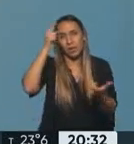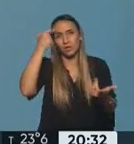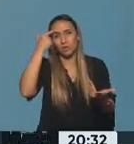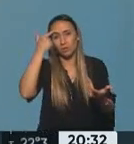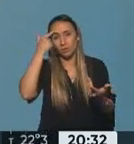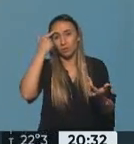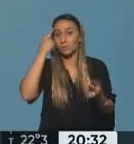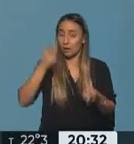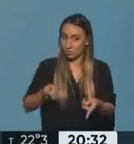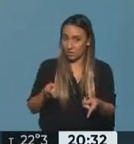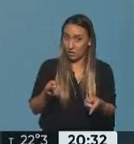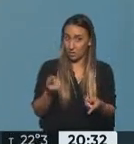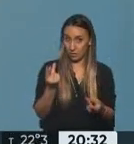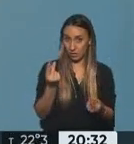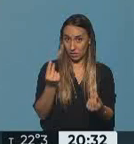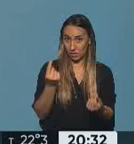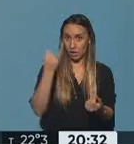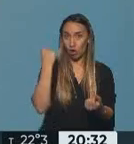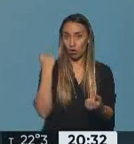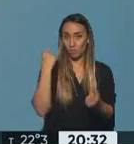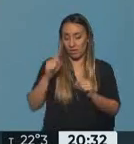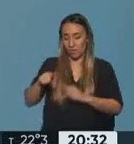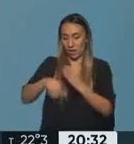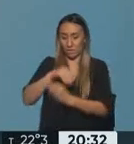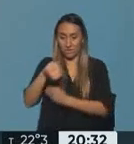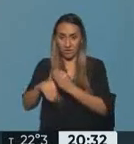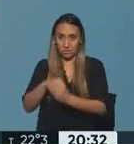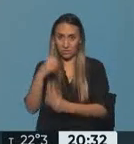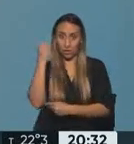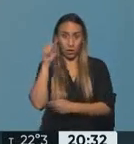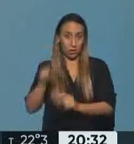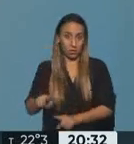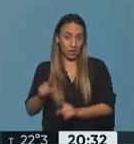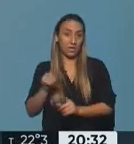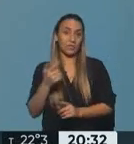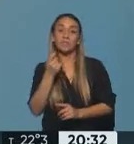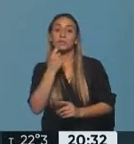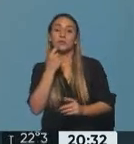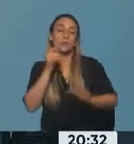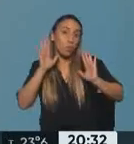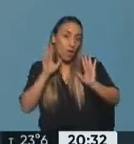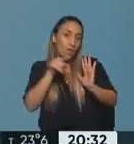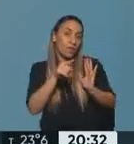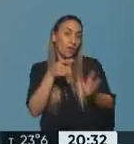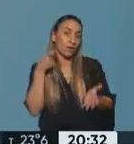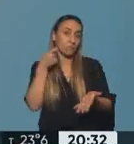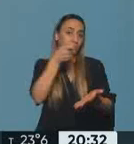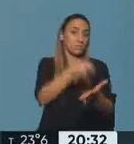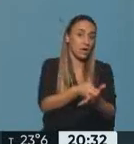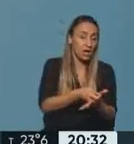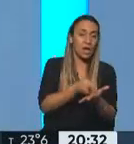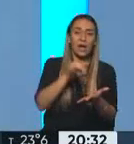el poder adquisitivo de las familias, incluso, ¿no? Y en la posibilidad o no de acceder a este tipo de este